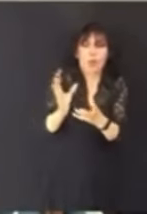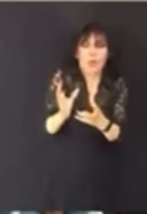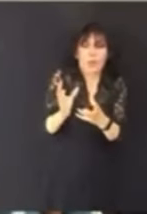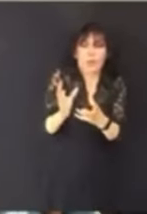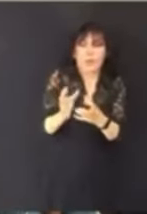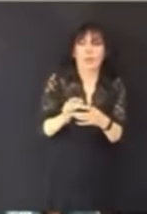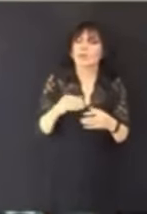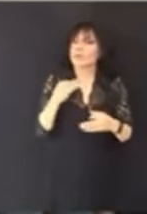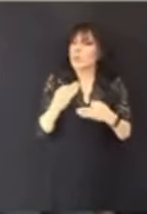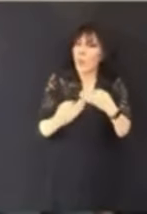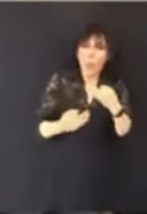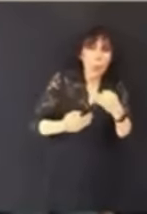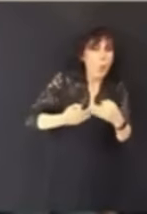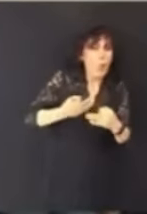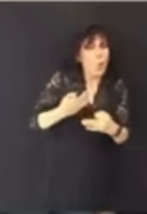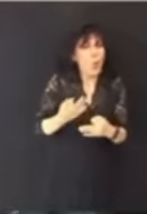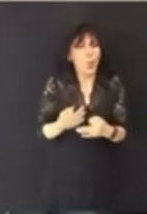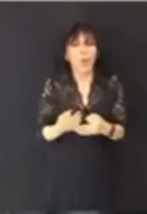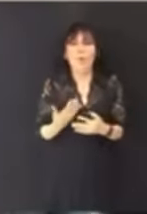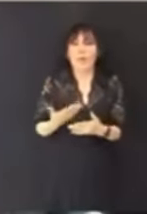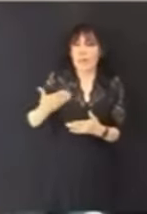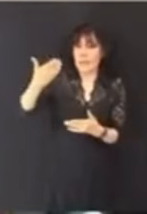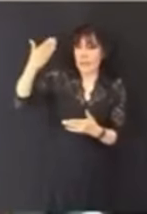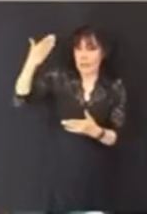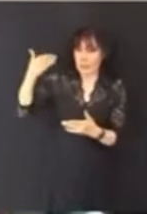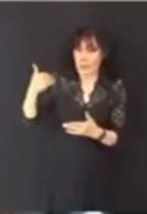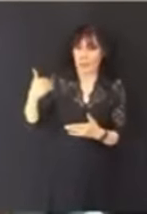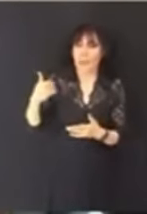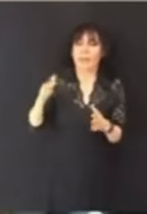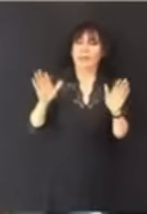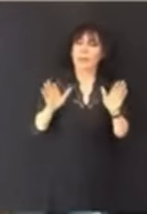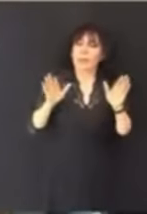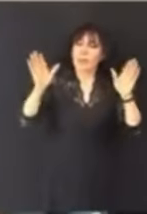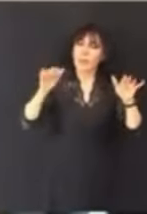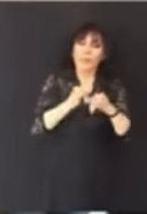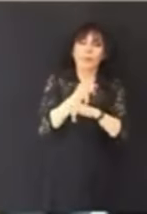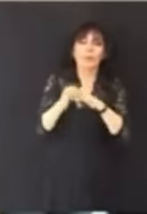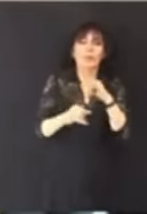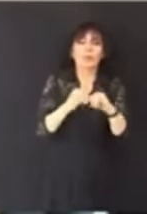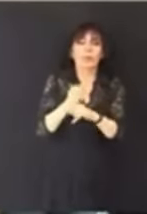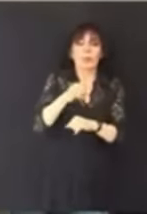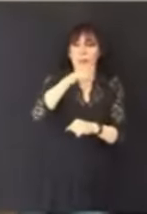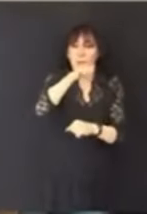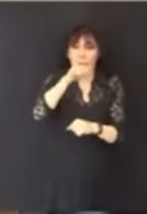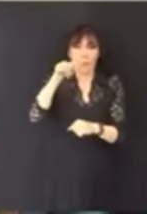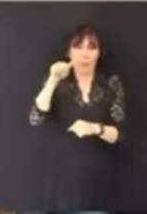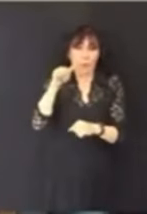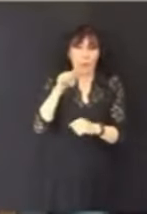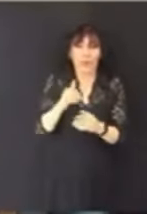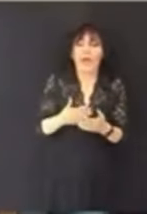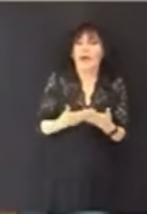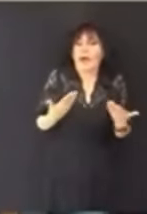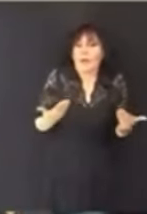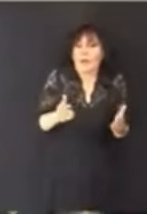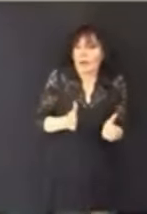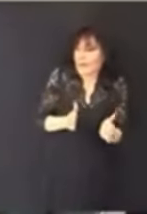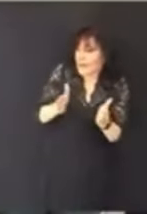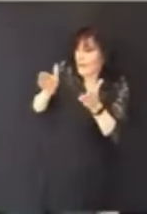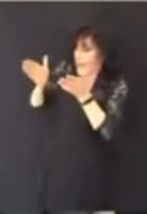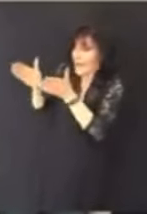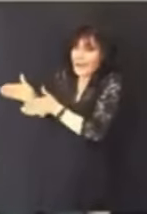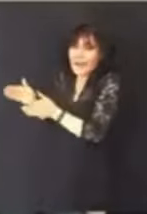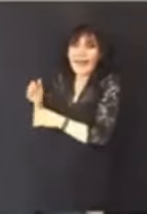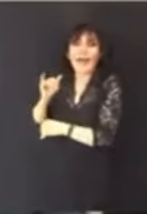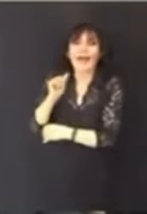la carga que llegaba al Aeropuerto Internacional Benito Juárez de la ciudad ya llega al AIFA. Y eso da